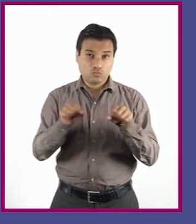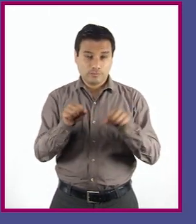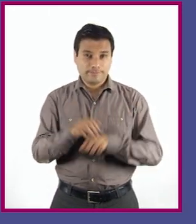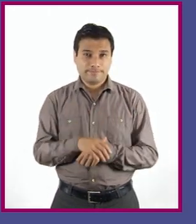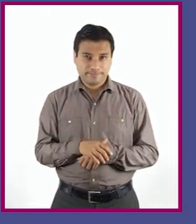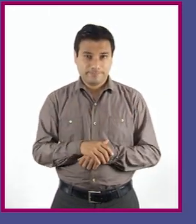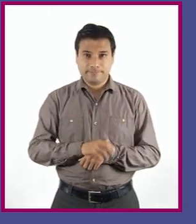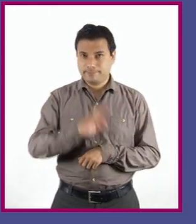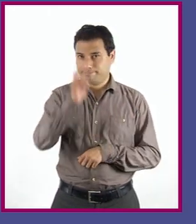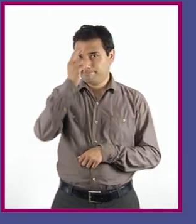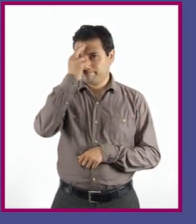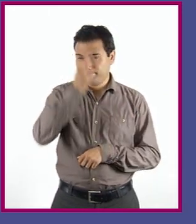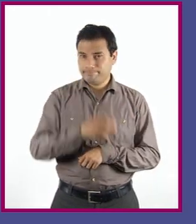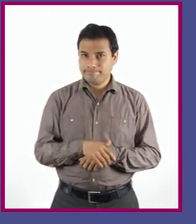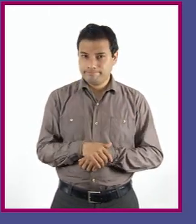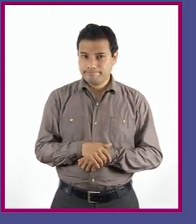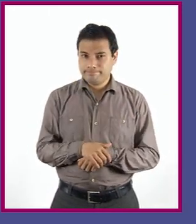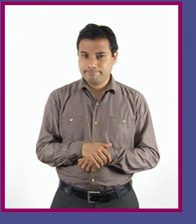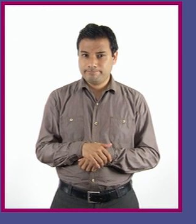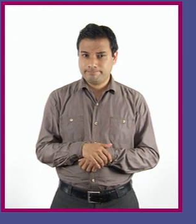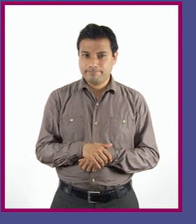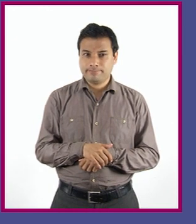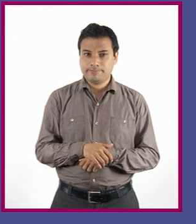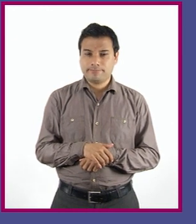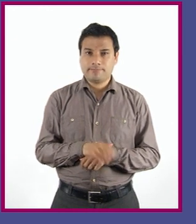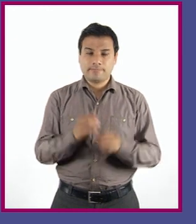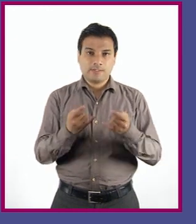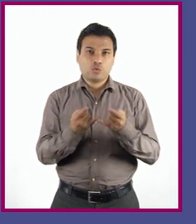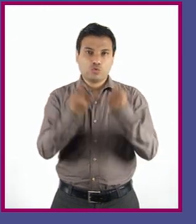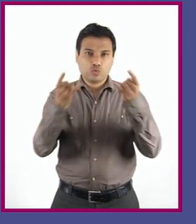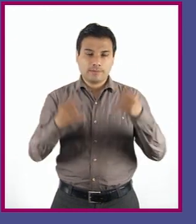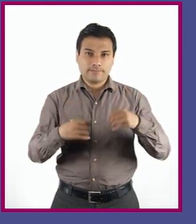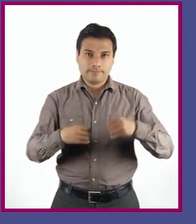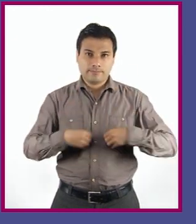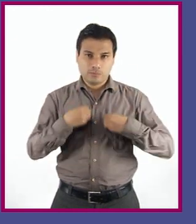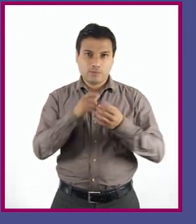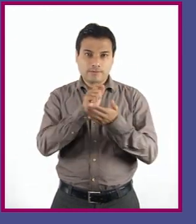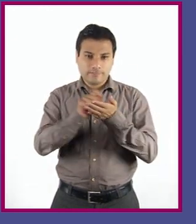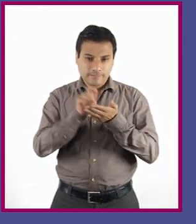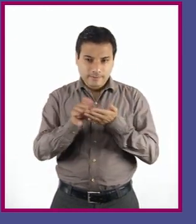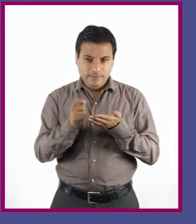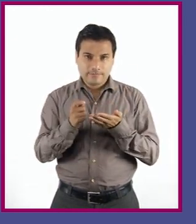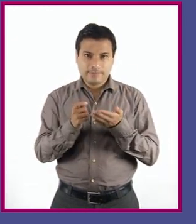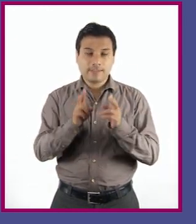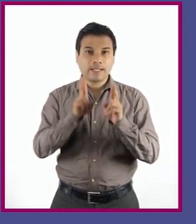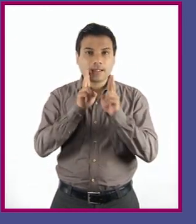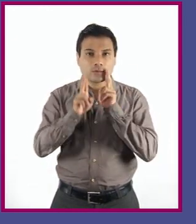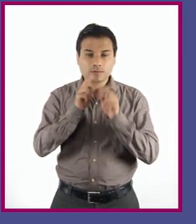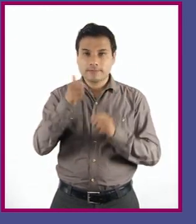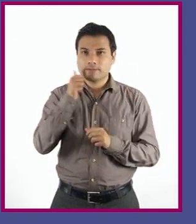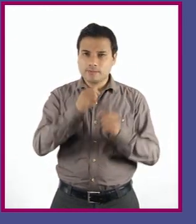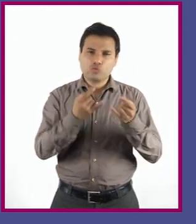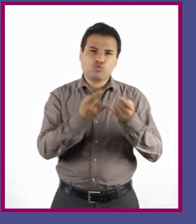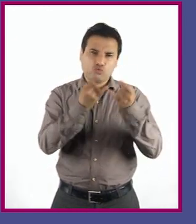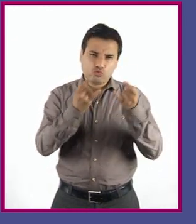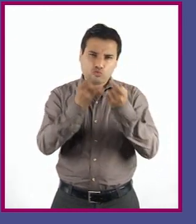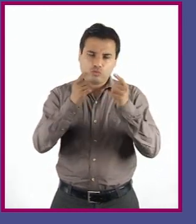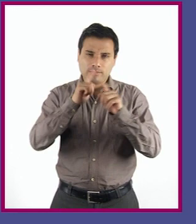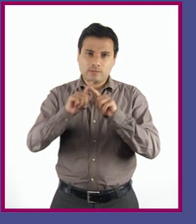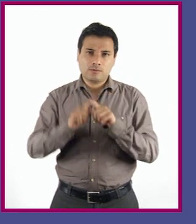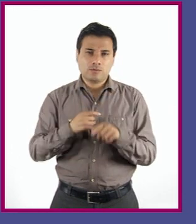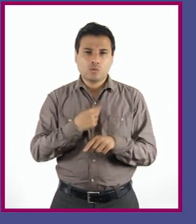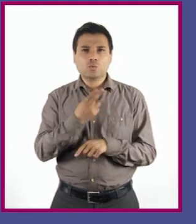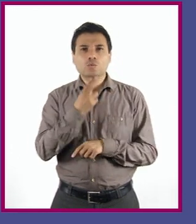las autobiografías y en las narraciones recurren a la sucesión de acontecimientos, y para lograrlo utilicé frases o palabras